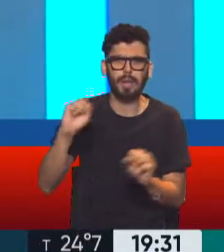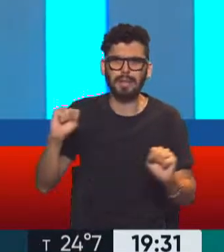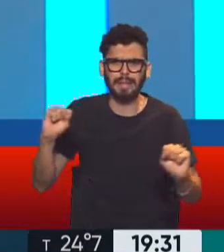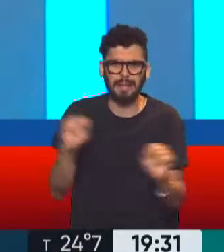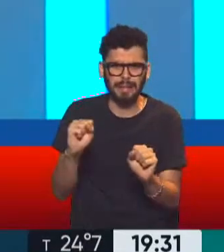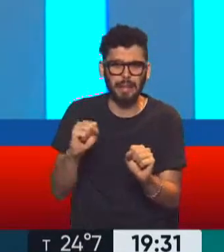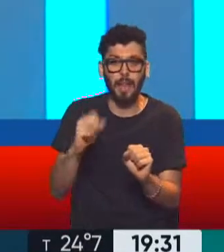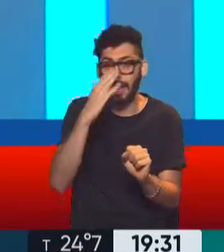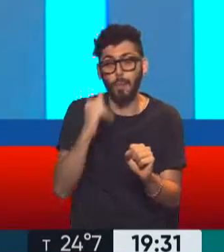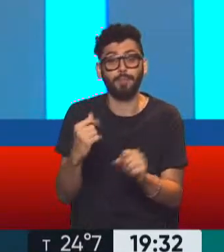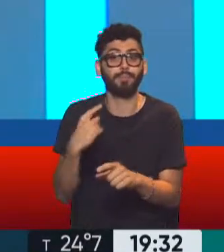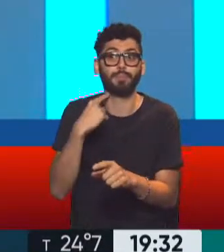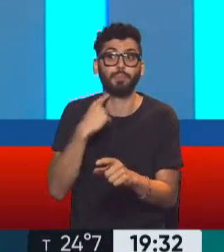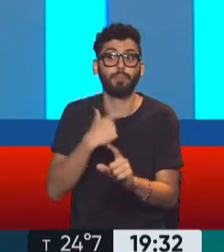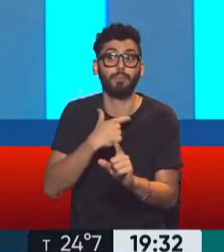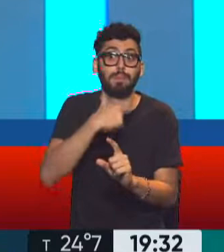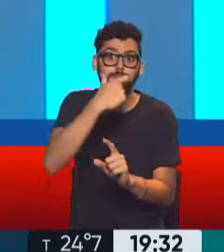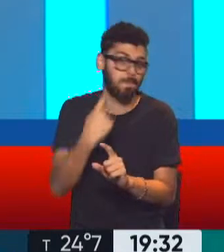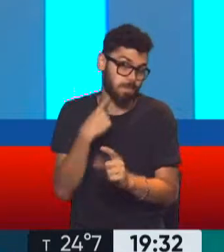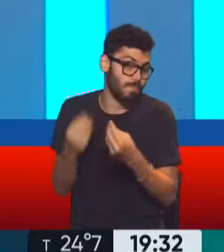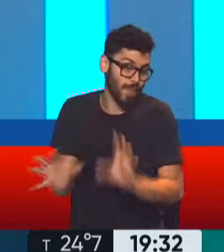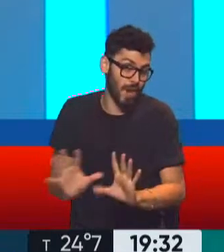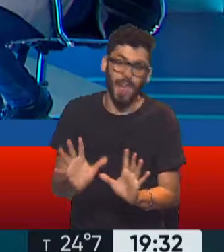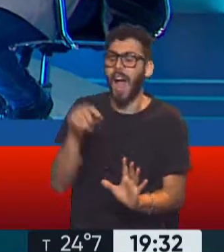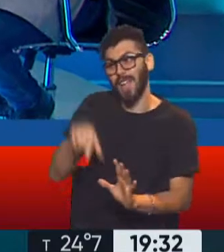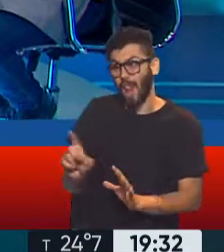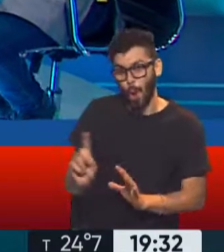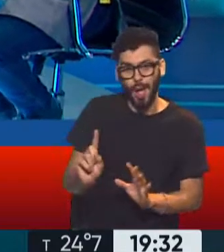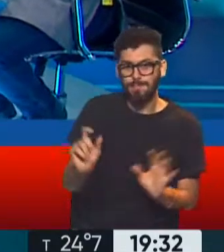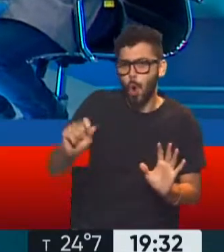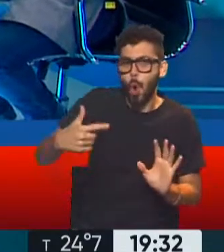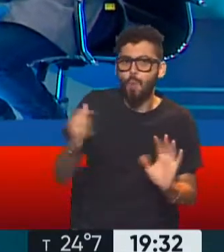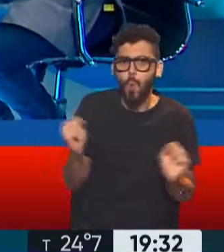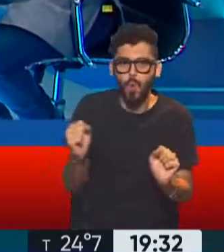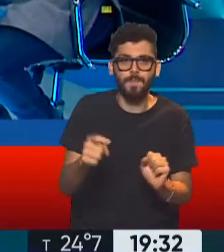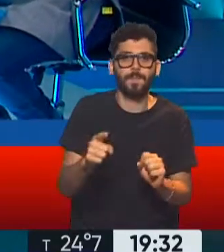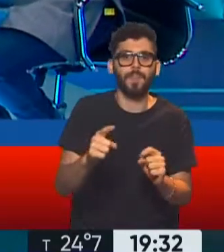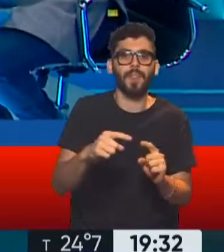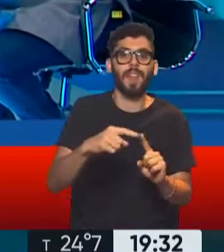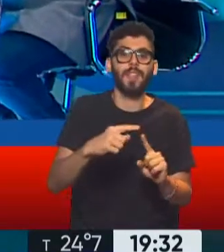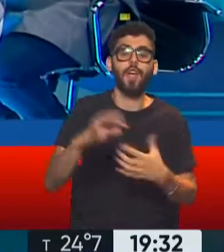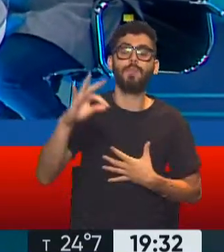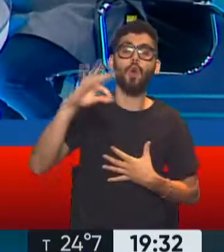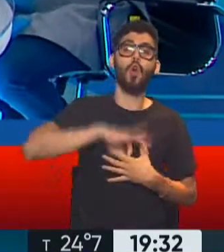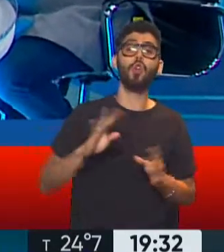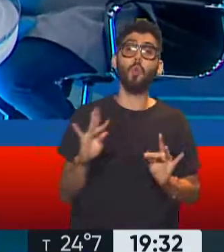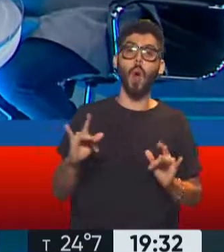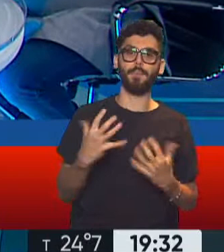y después pasaba lo siguiente? Así es. La eficacia. Y fíjese, 71% para el COVID leve.